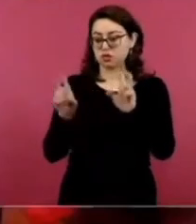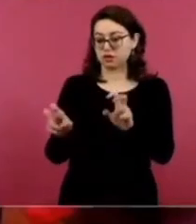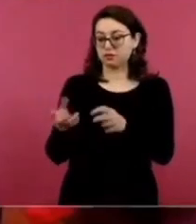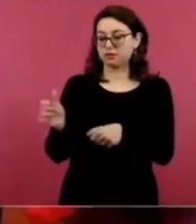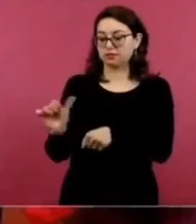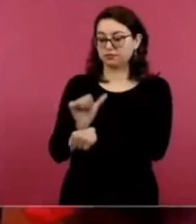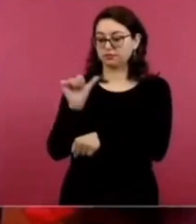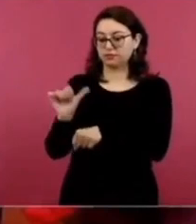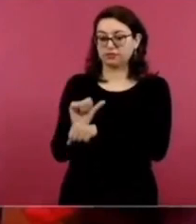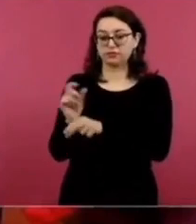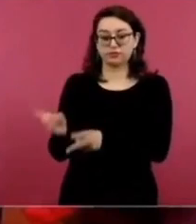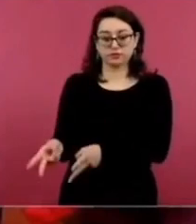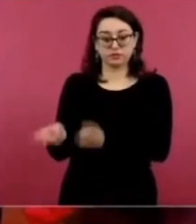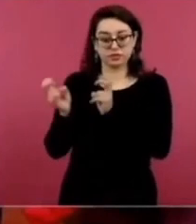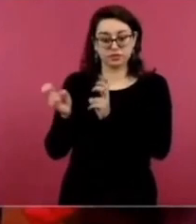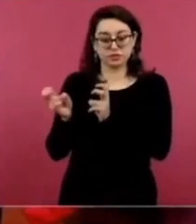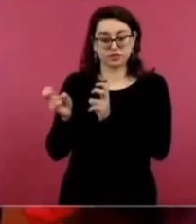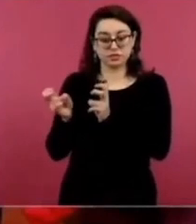se daba más